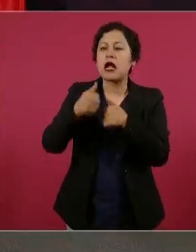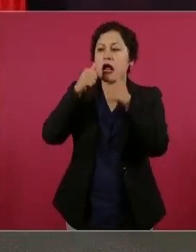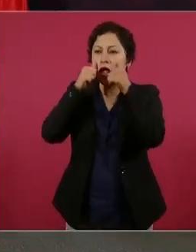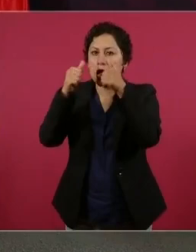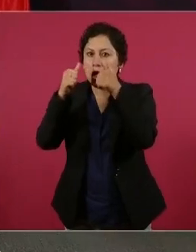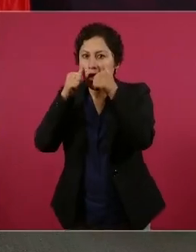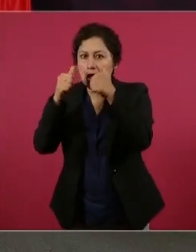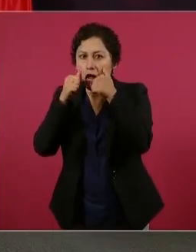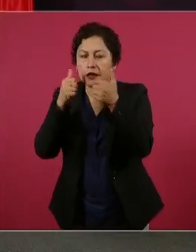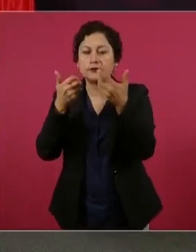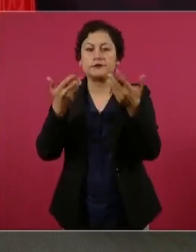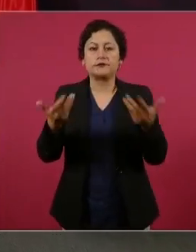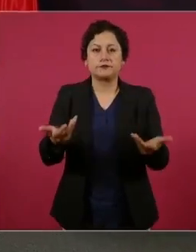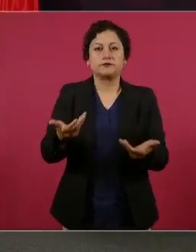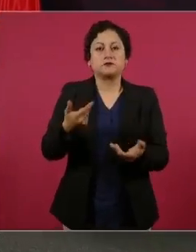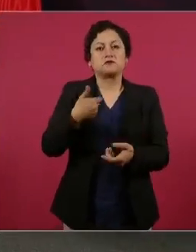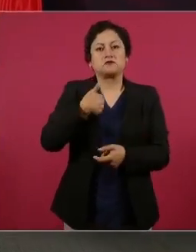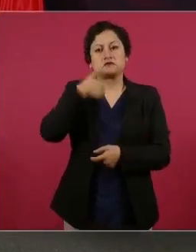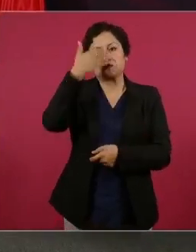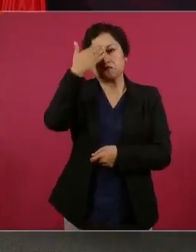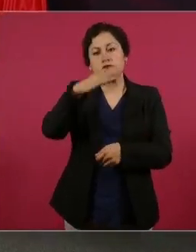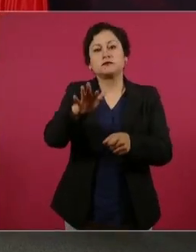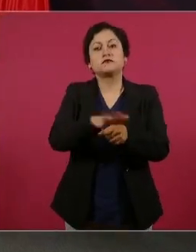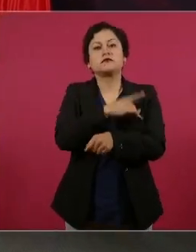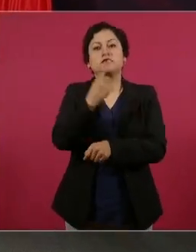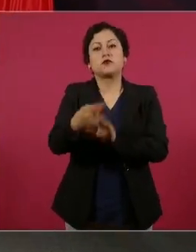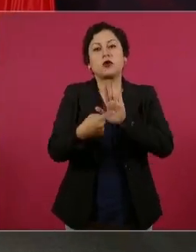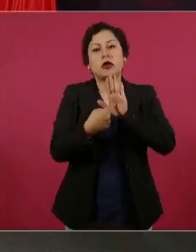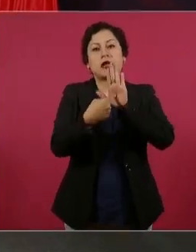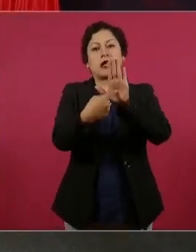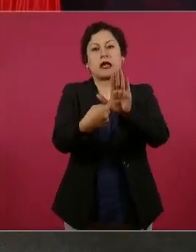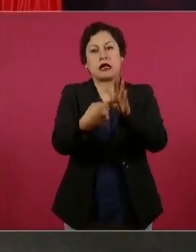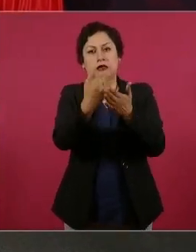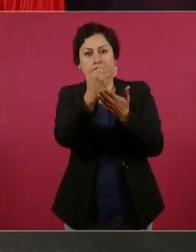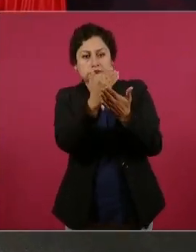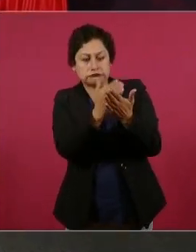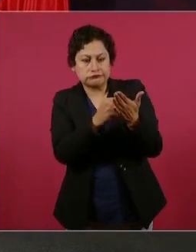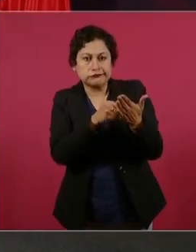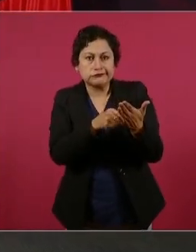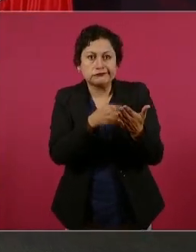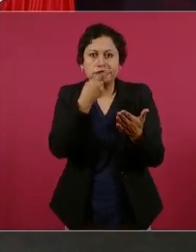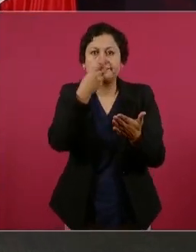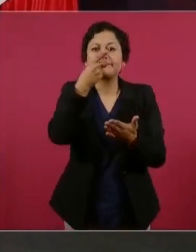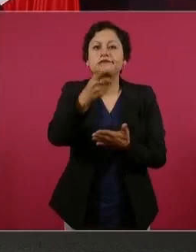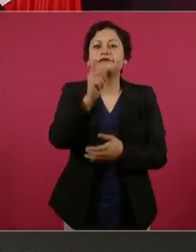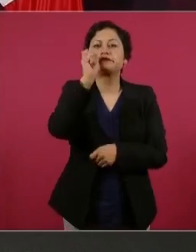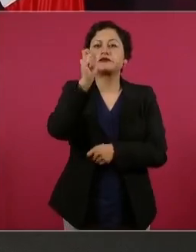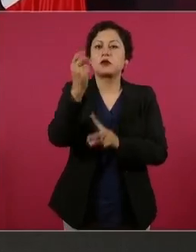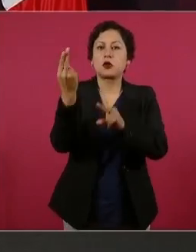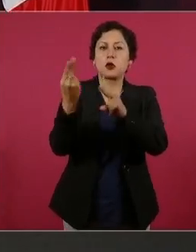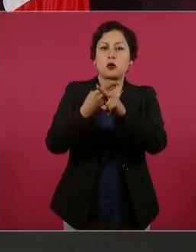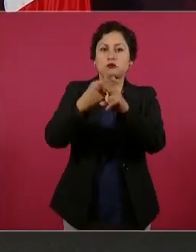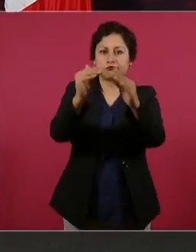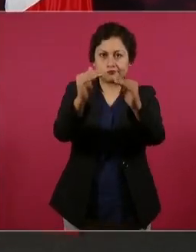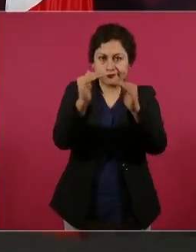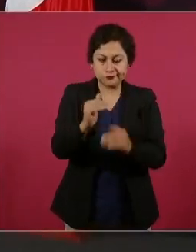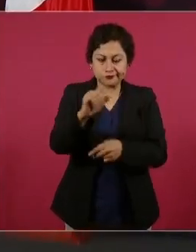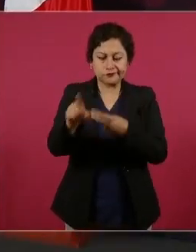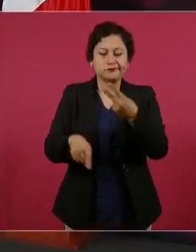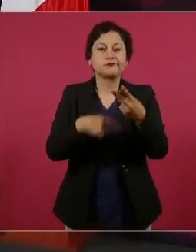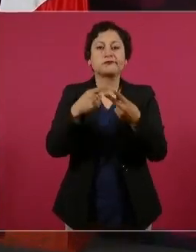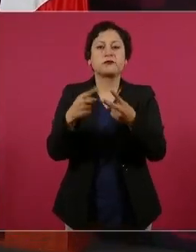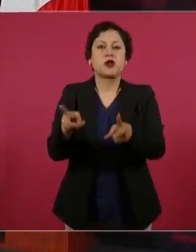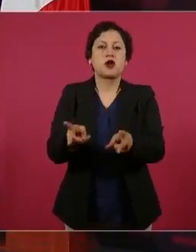con los datos. Son menos homicidios, menos robos,